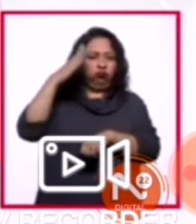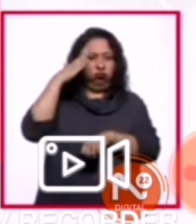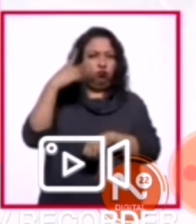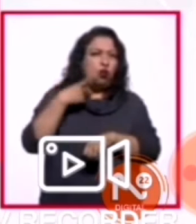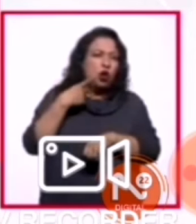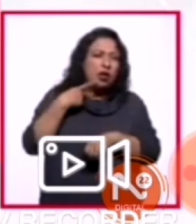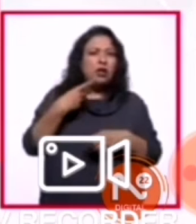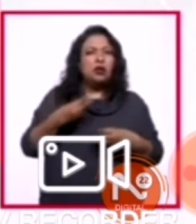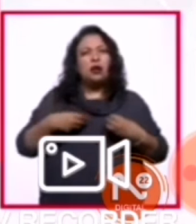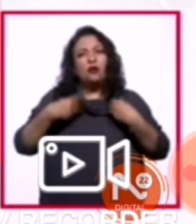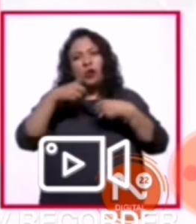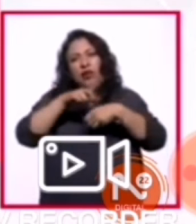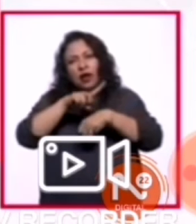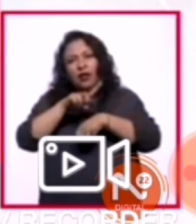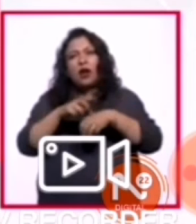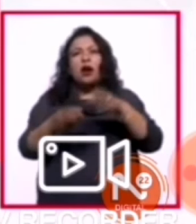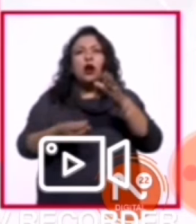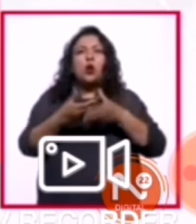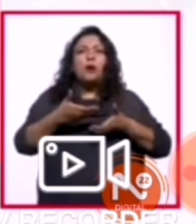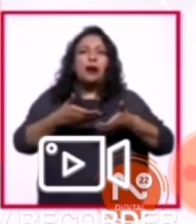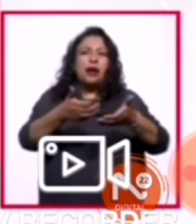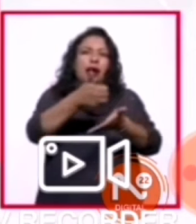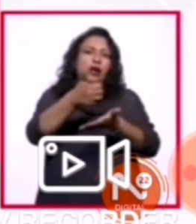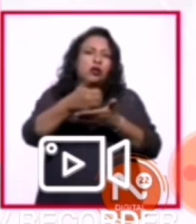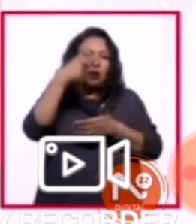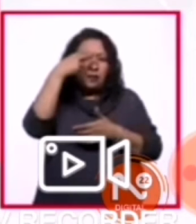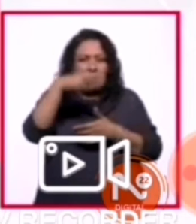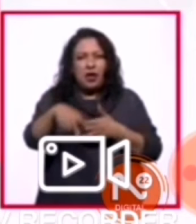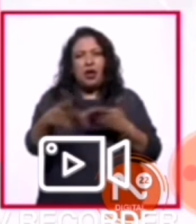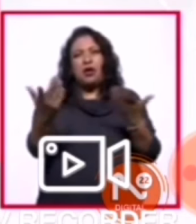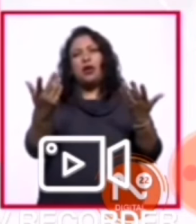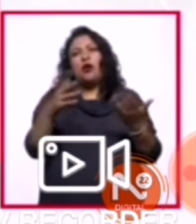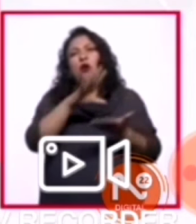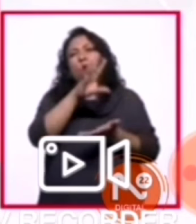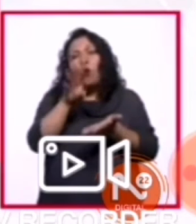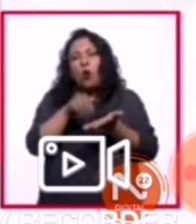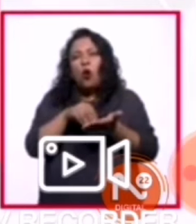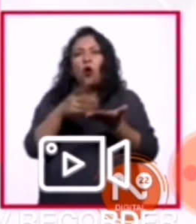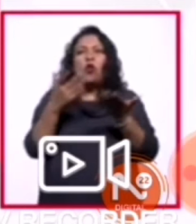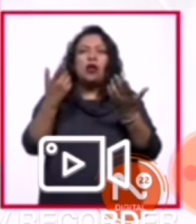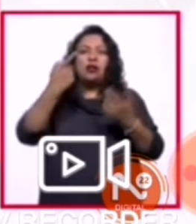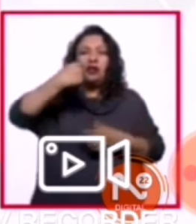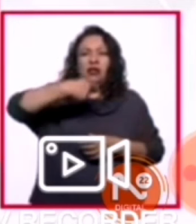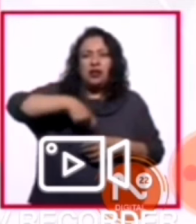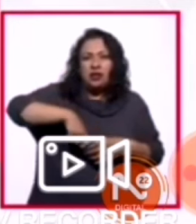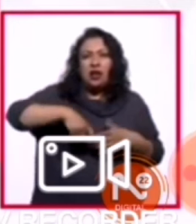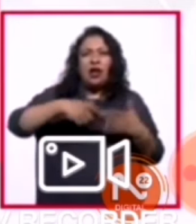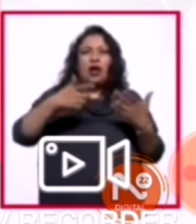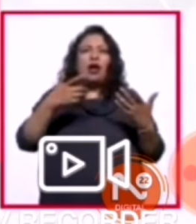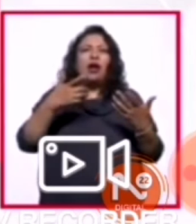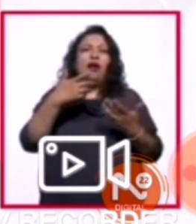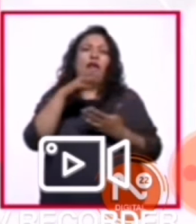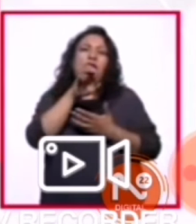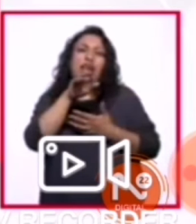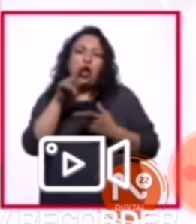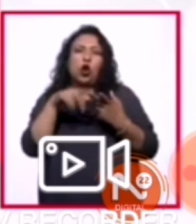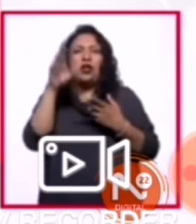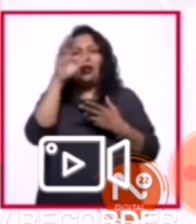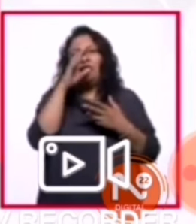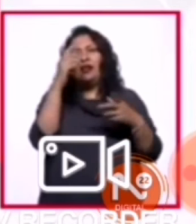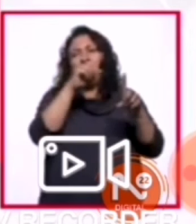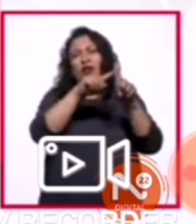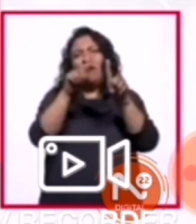el trazado de nuevas avenidas en la Ciudad de México, fotografías de bodas, fotografías de identidad, fotografías eróticas, fotografías científicas.